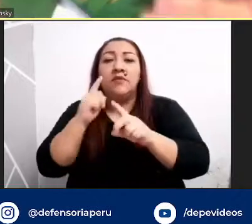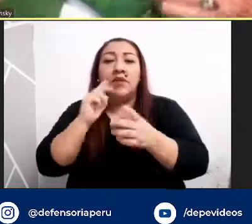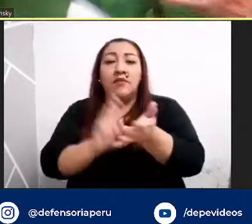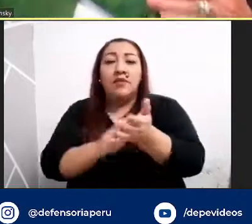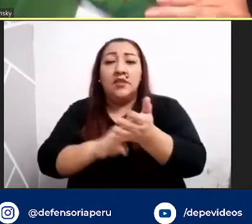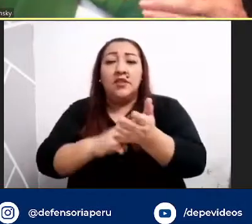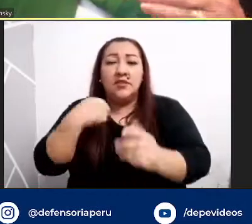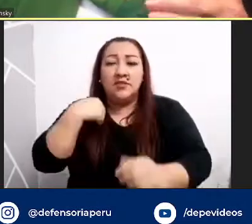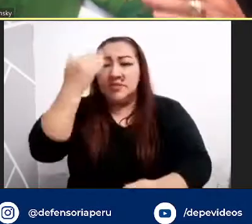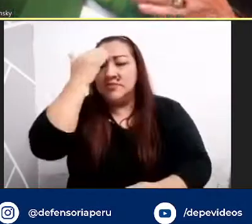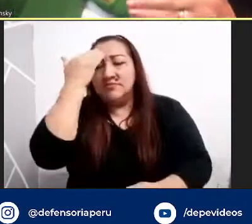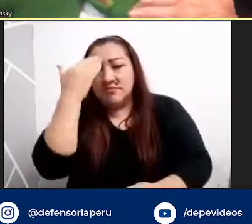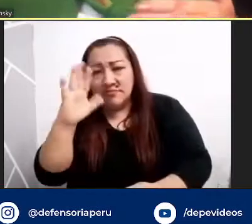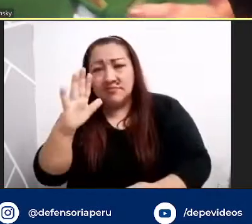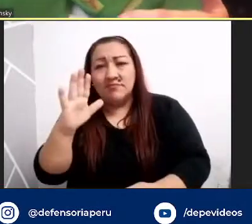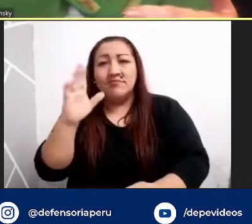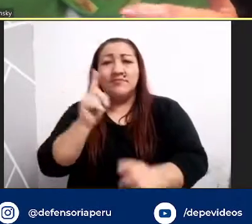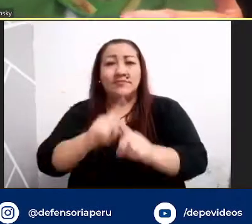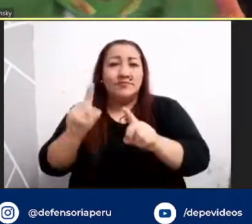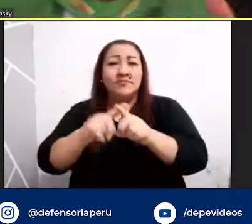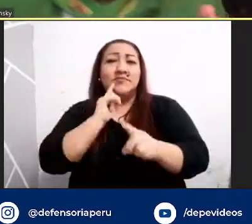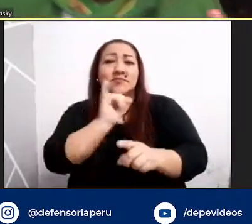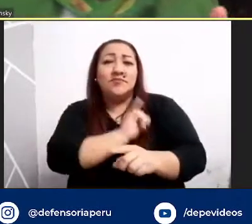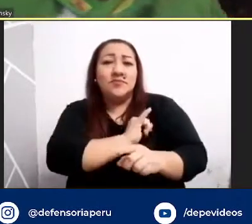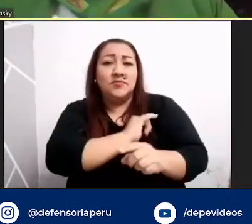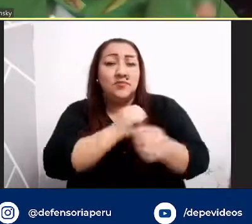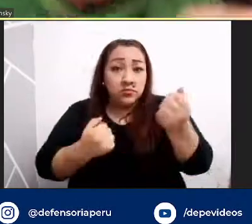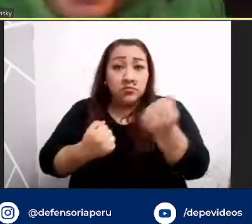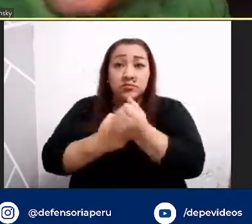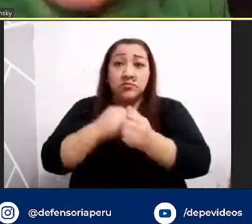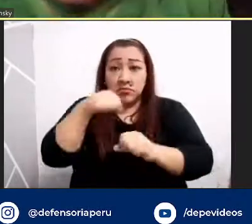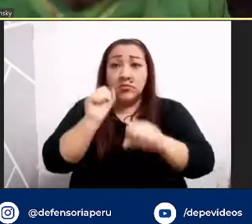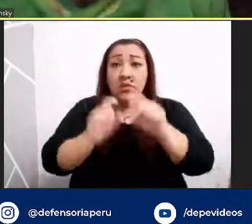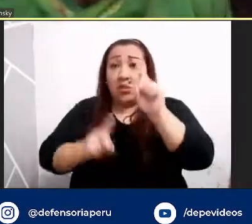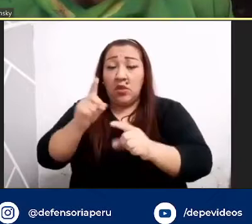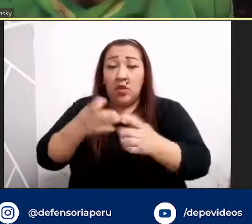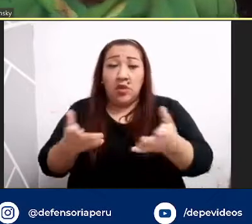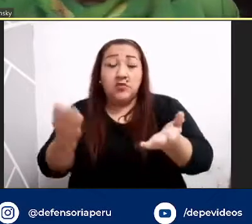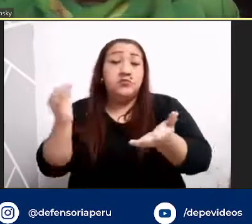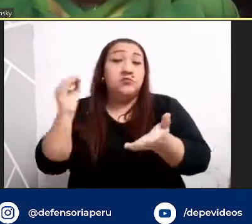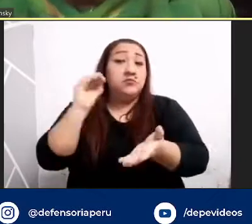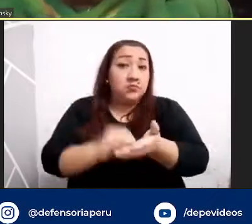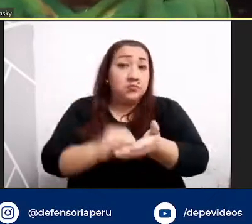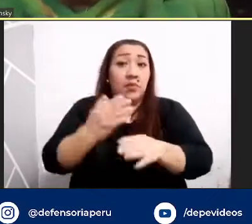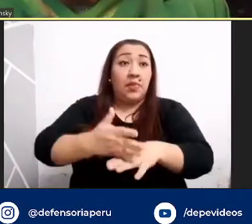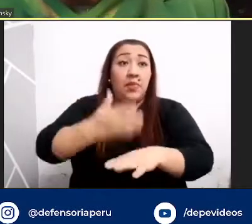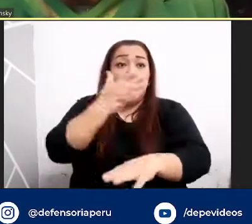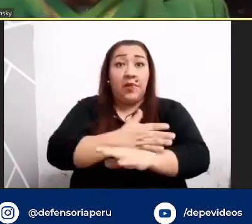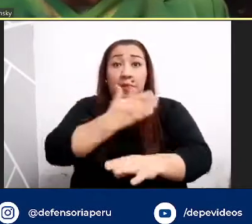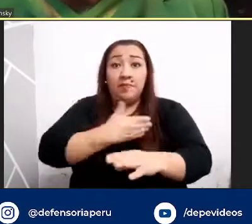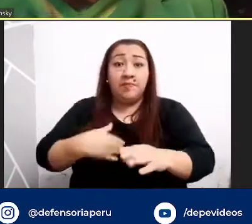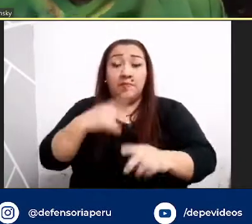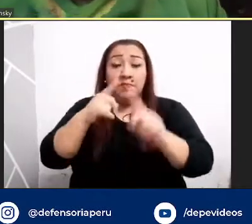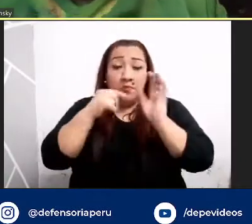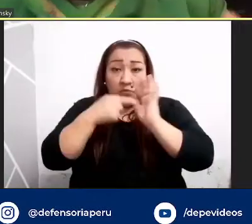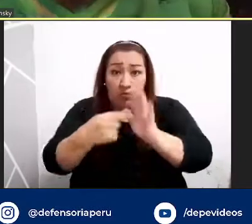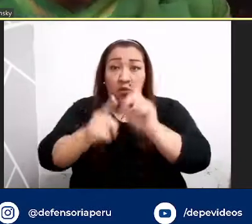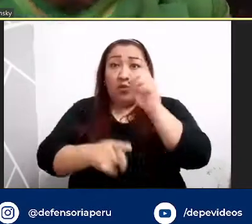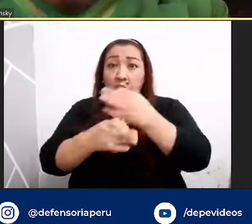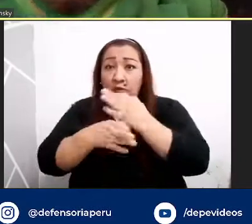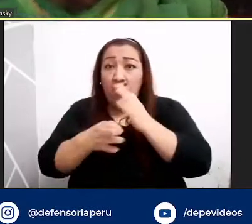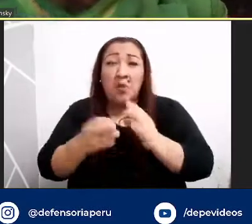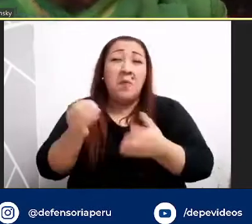que hay una cierta institución que nos respalde en alguna medida, más que la presidencia en alguna medida, en alguna forma. Es